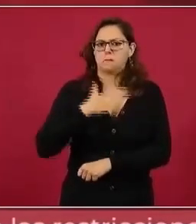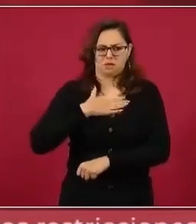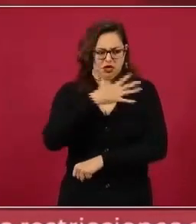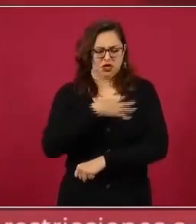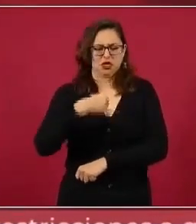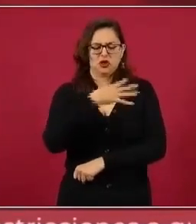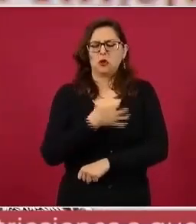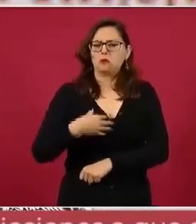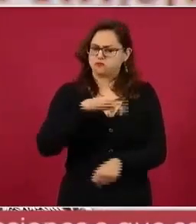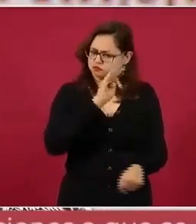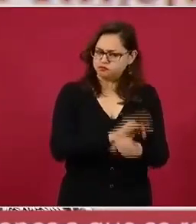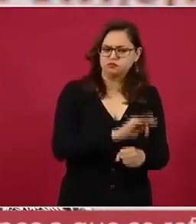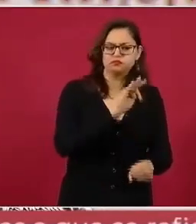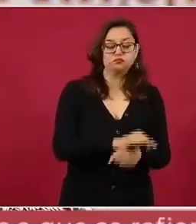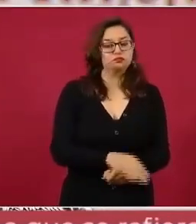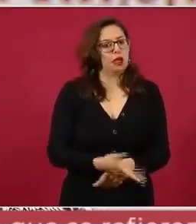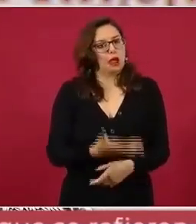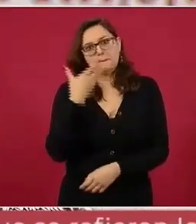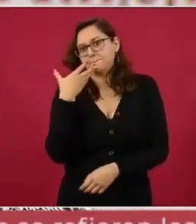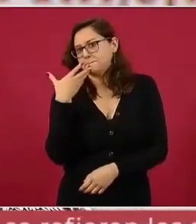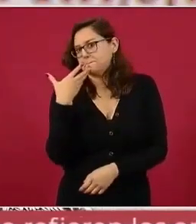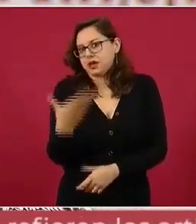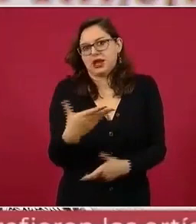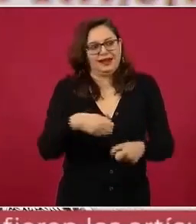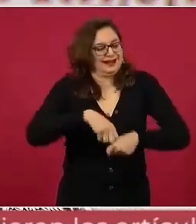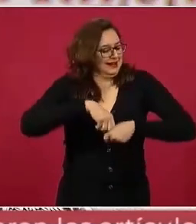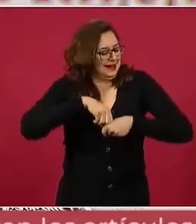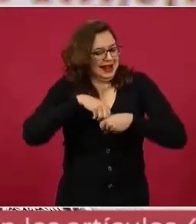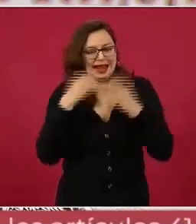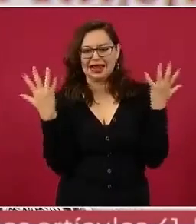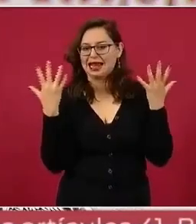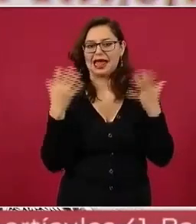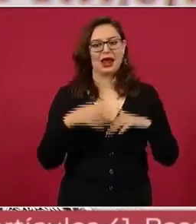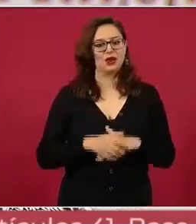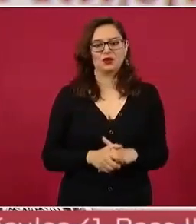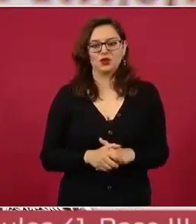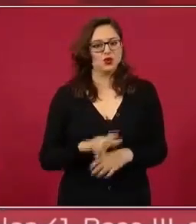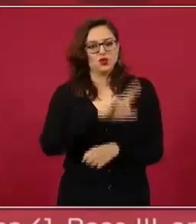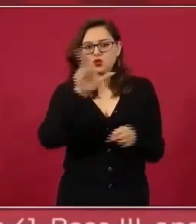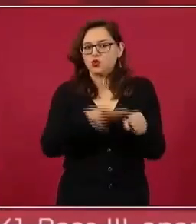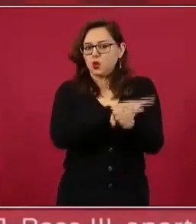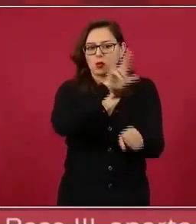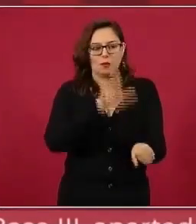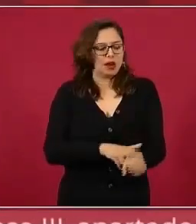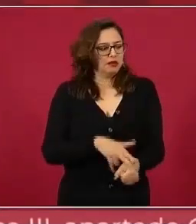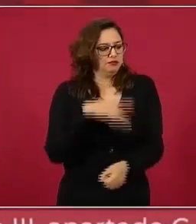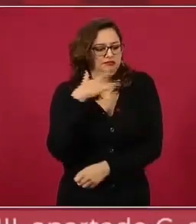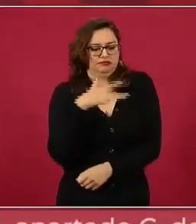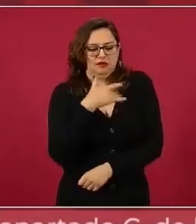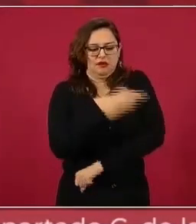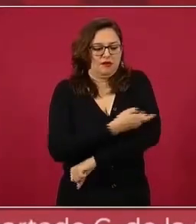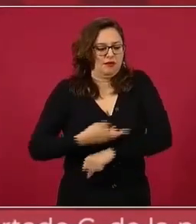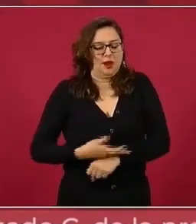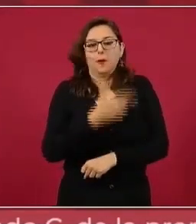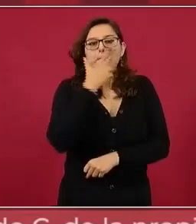estén protegidos. Totalmente legítimo, entendible, es un sentimiento natural, muy noble. No tenemos